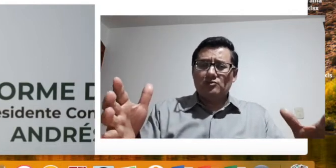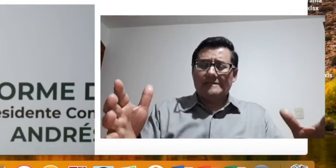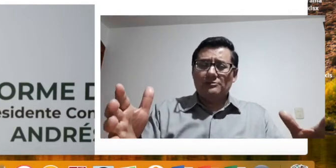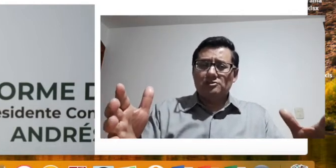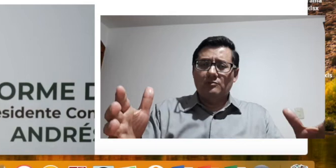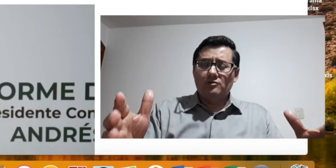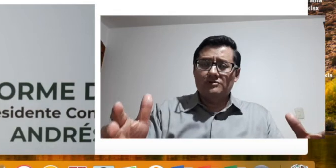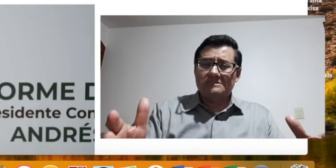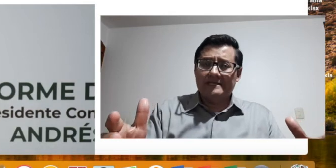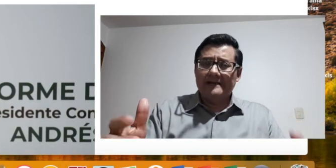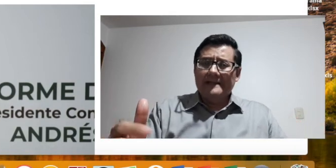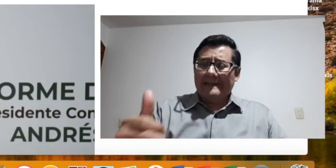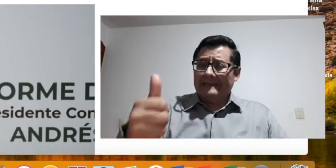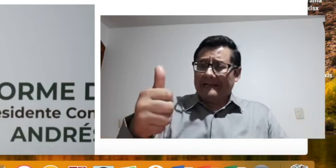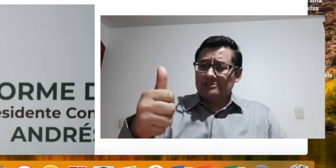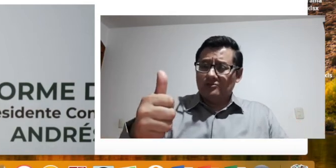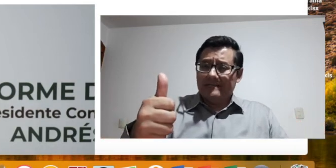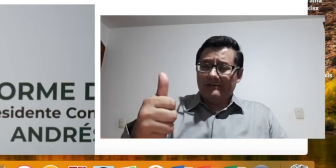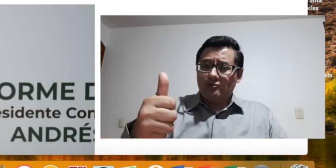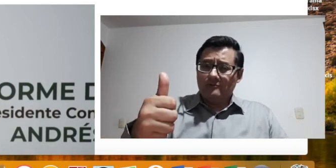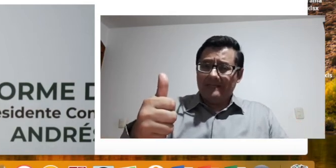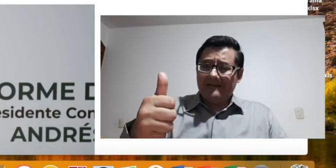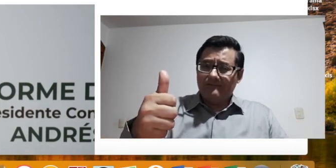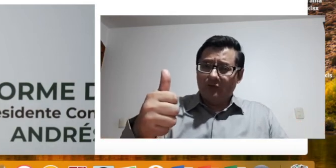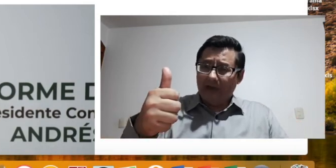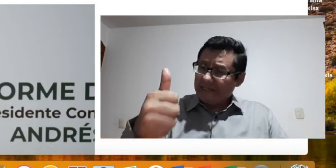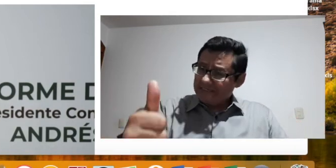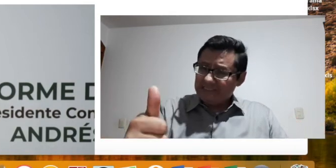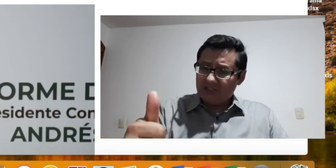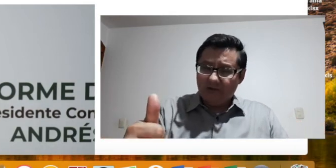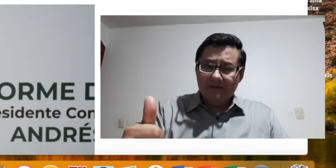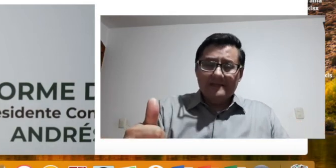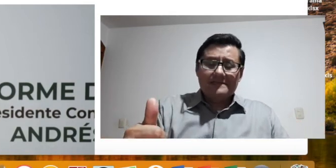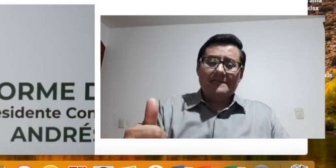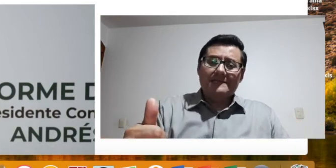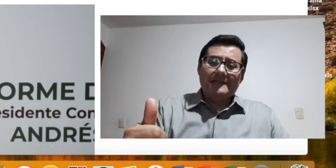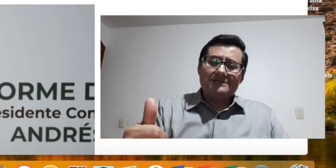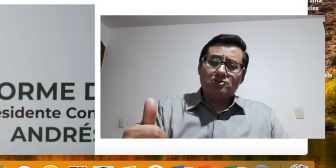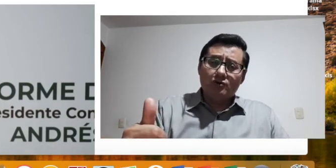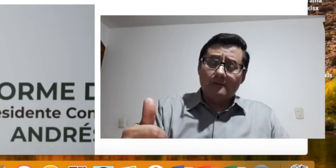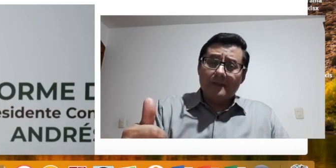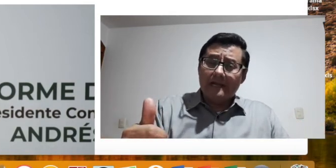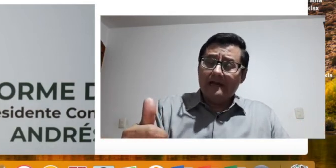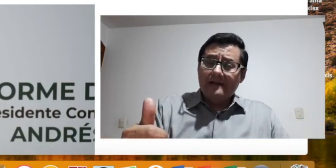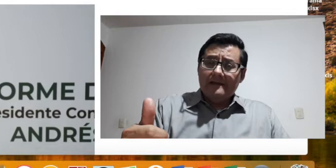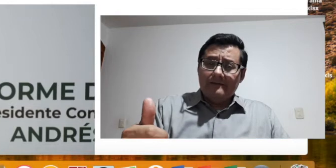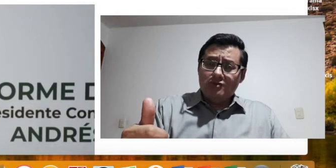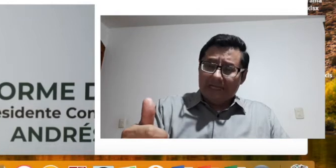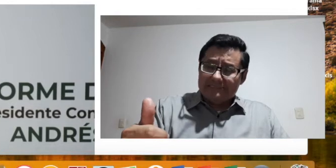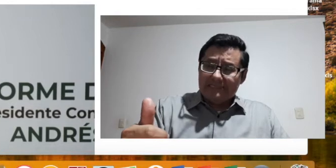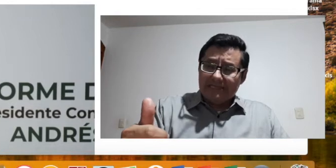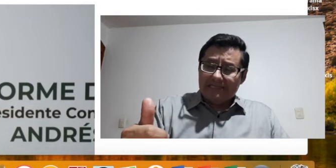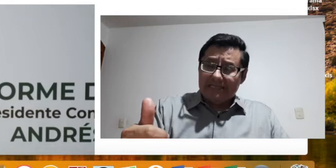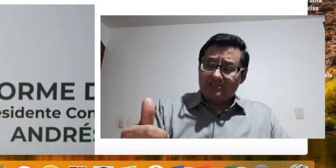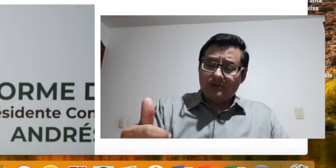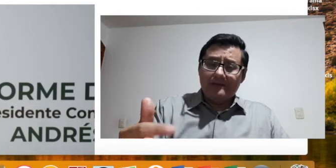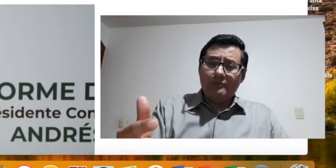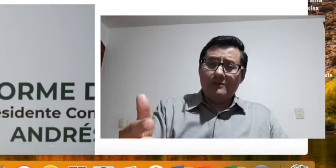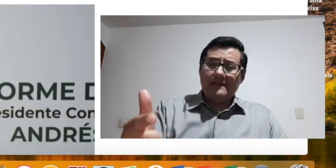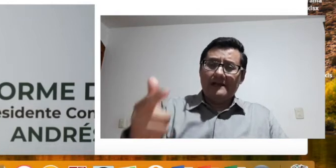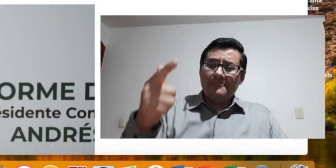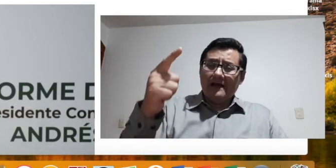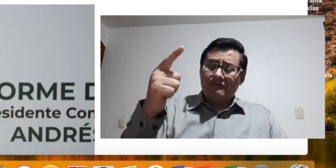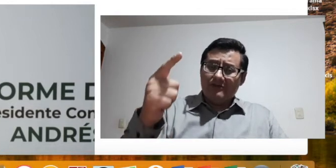hay resultados como uno quisiera, en el caso de la economía no hay recesión, y en el caso de la violencia y de la